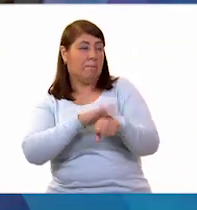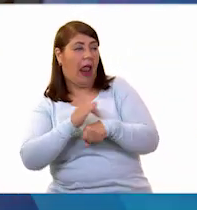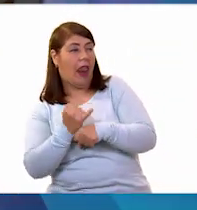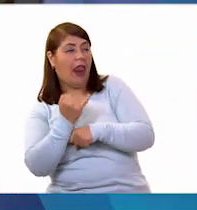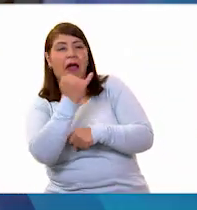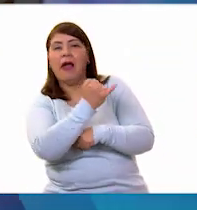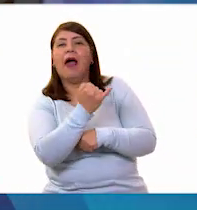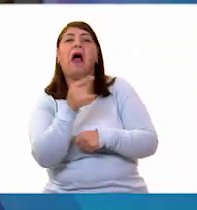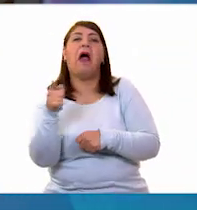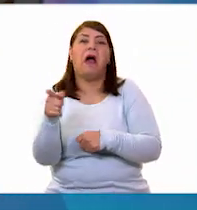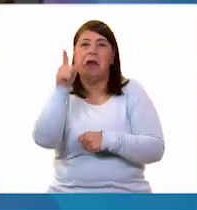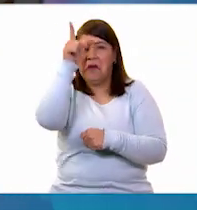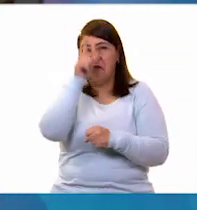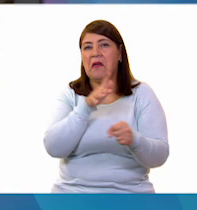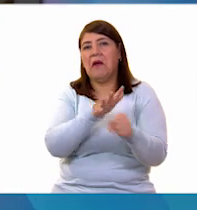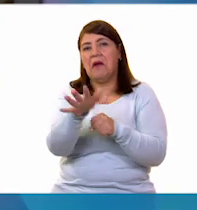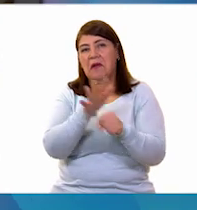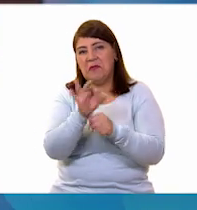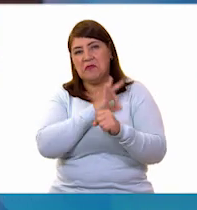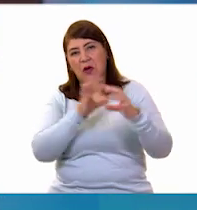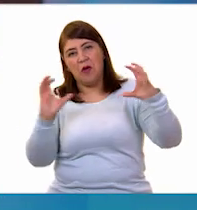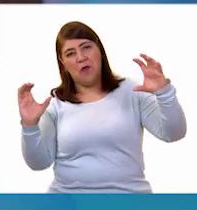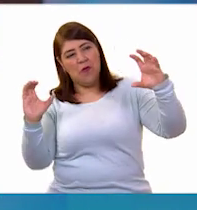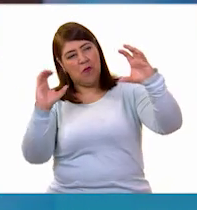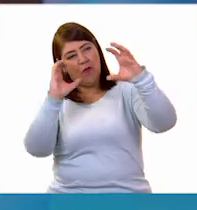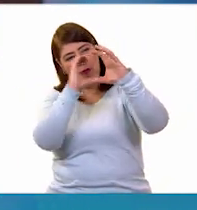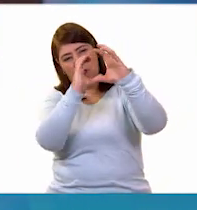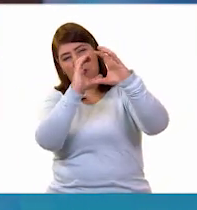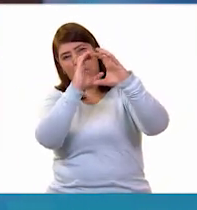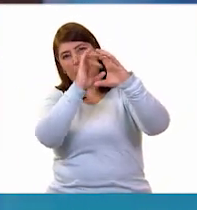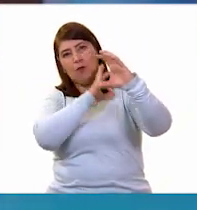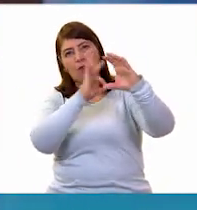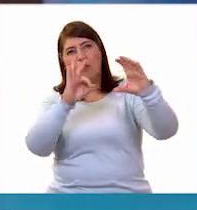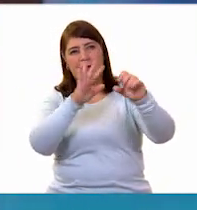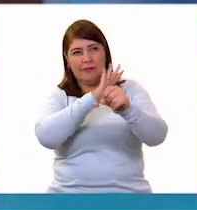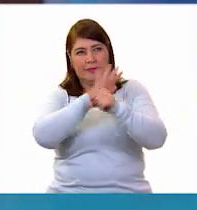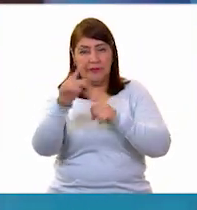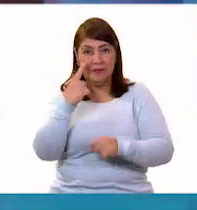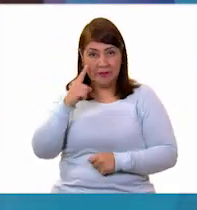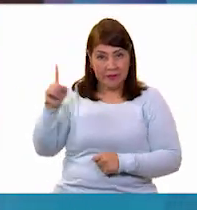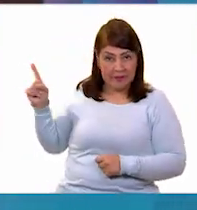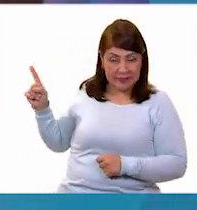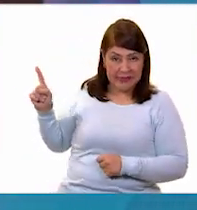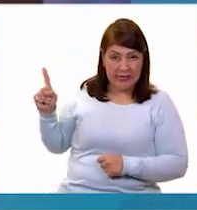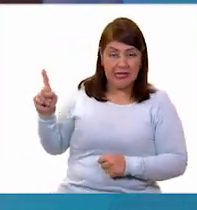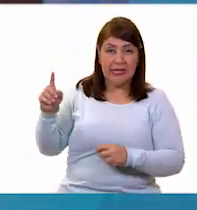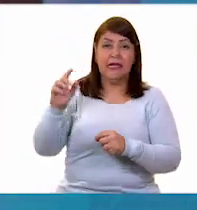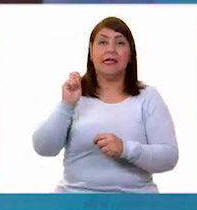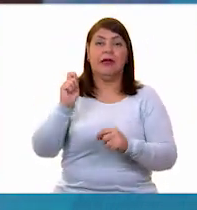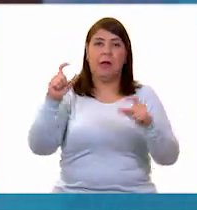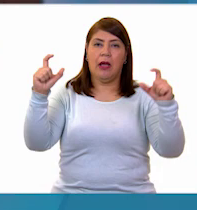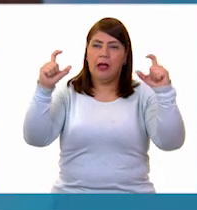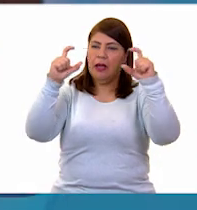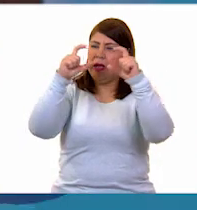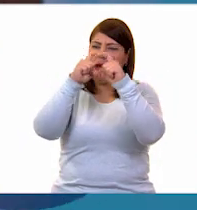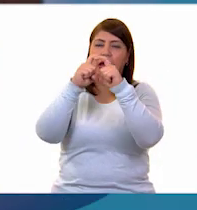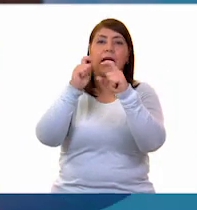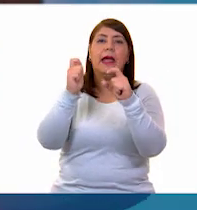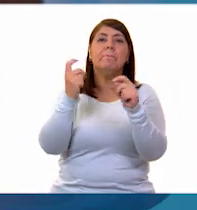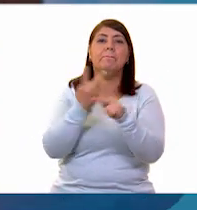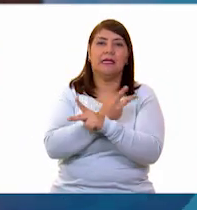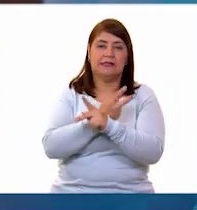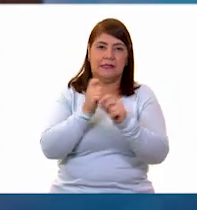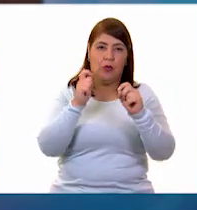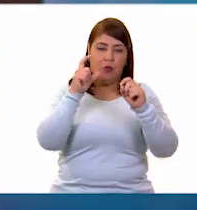lo puede tapar completamente. Un eclipse se produce cuando están alineados el